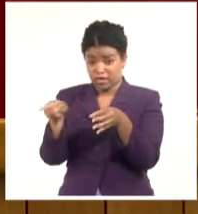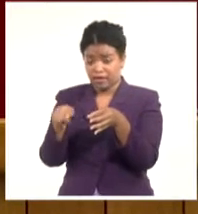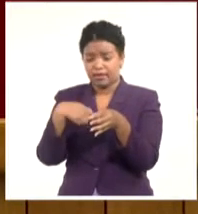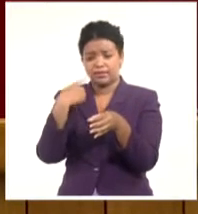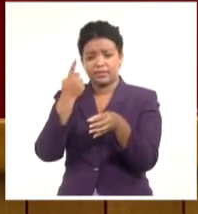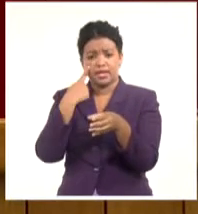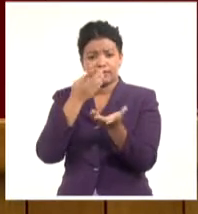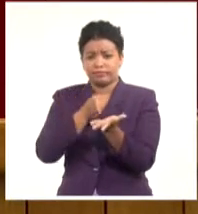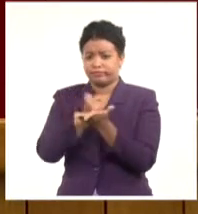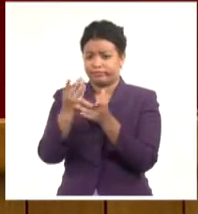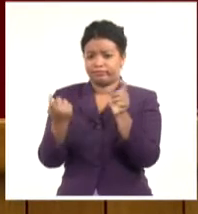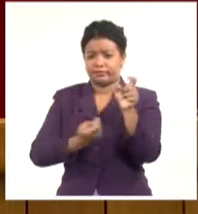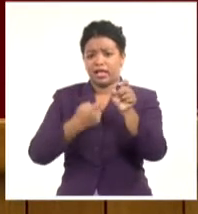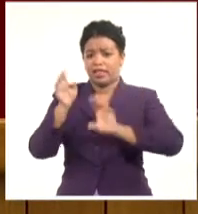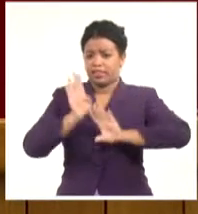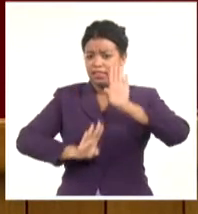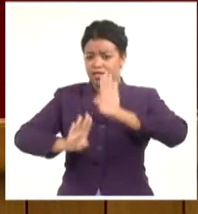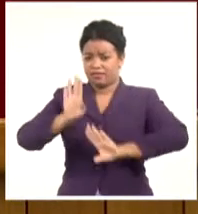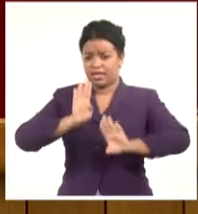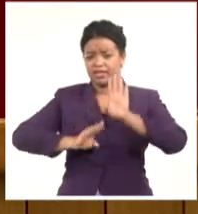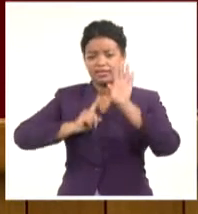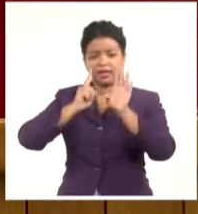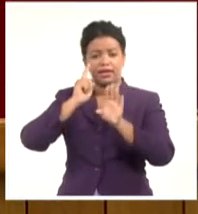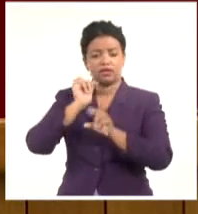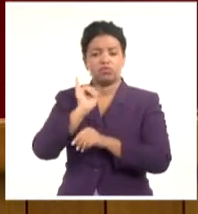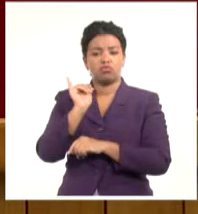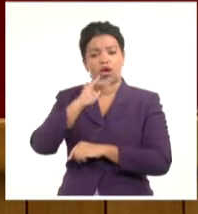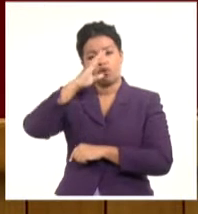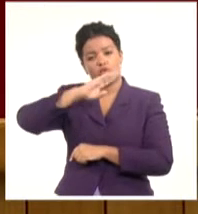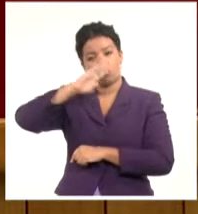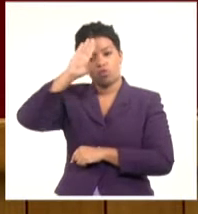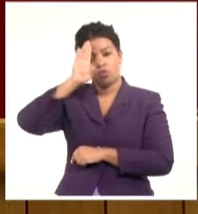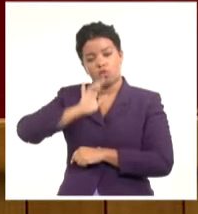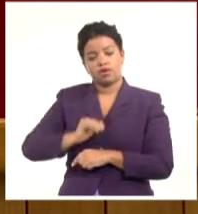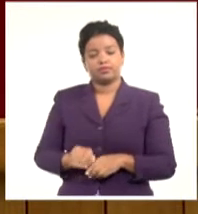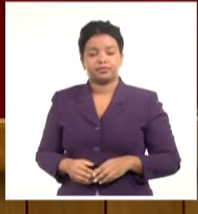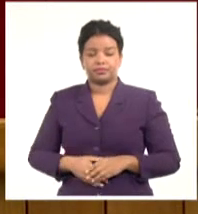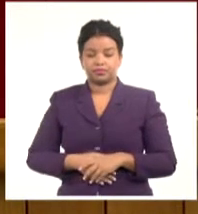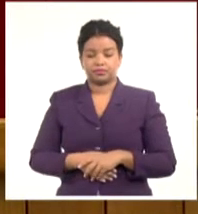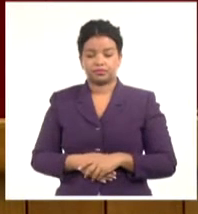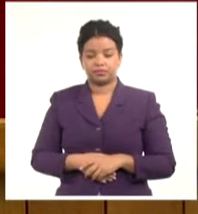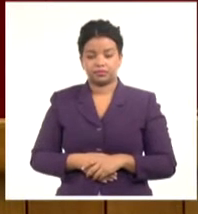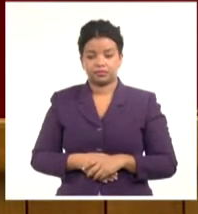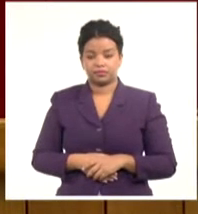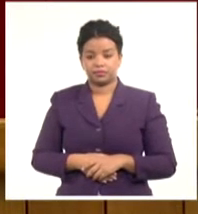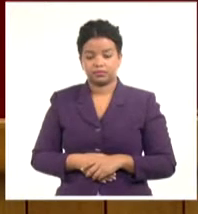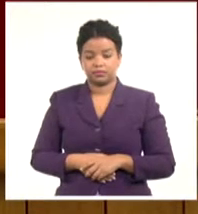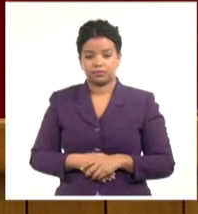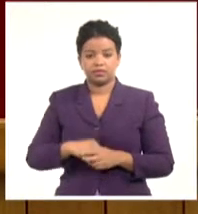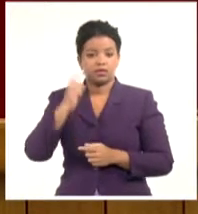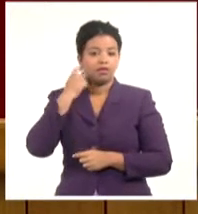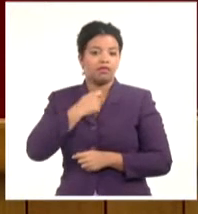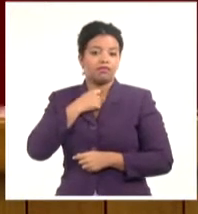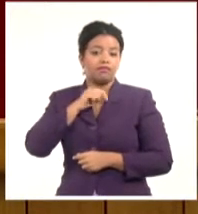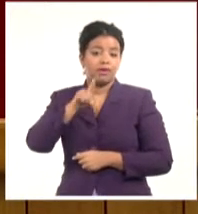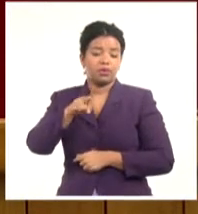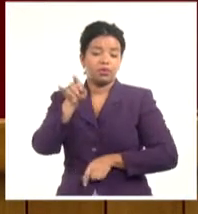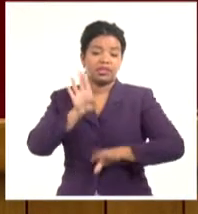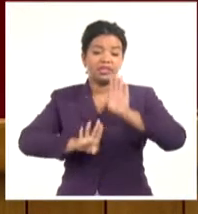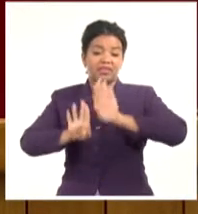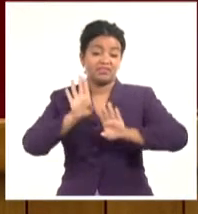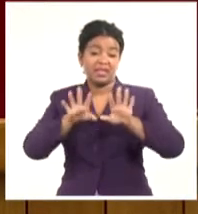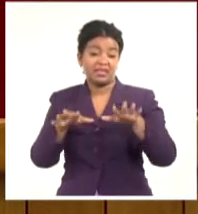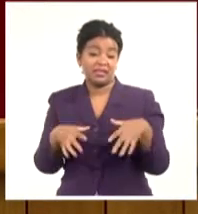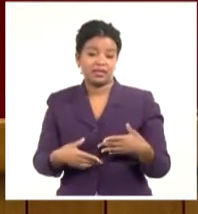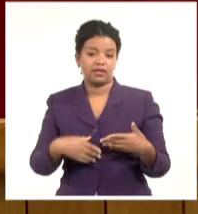del pensamiento patriótico y antiimperialista que le dio origen. La FEU sigue siendo defensora de las esencias